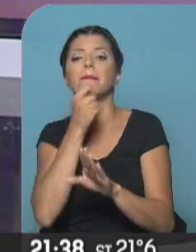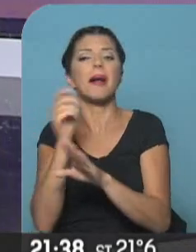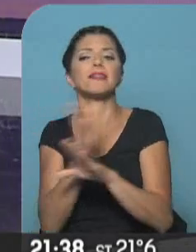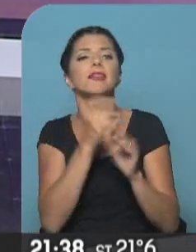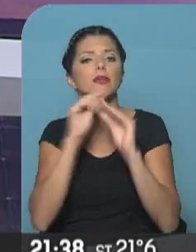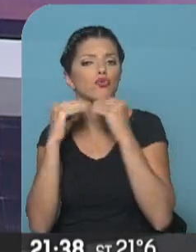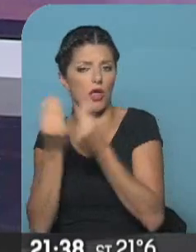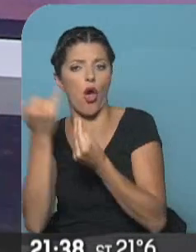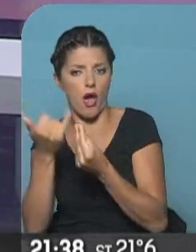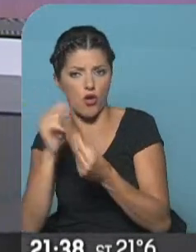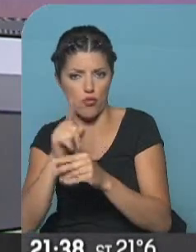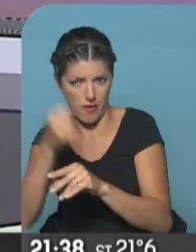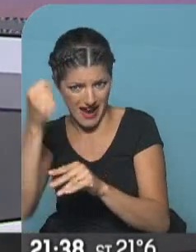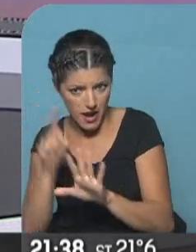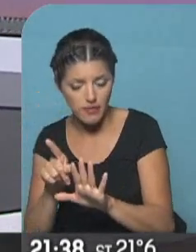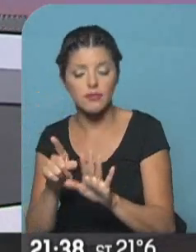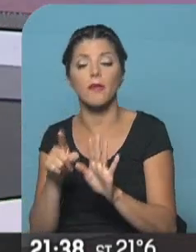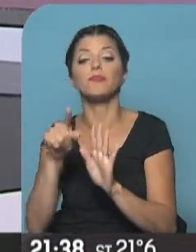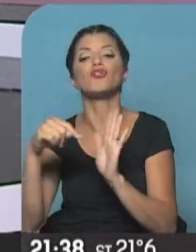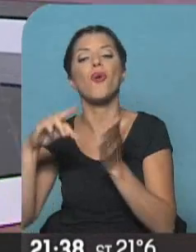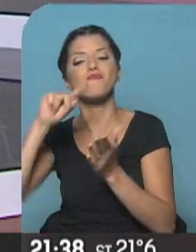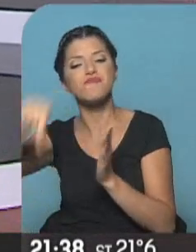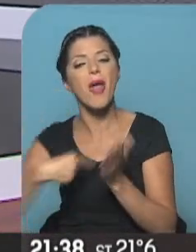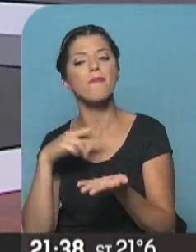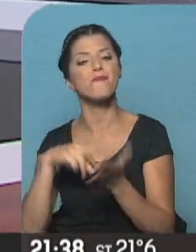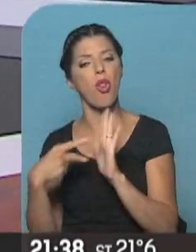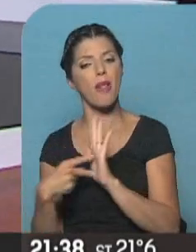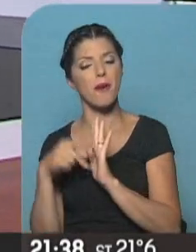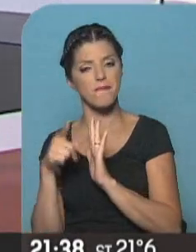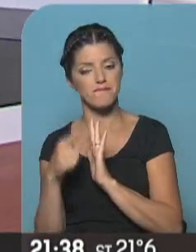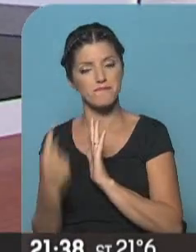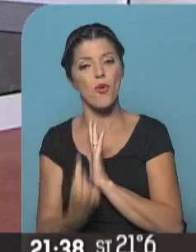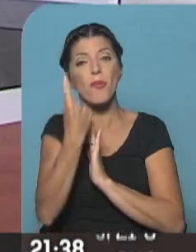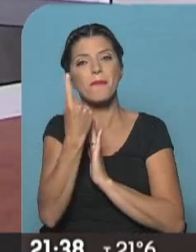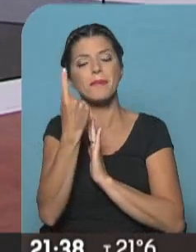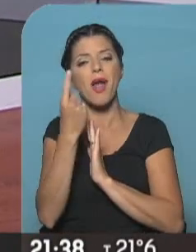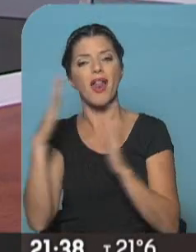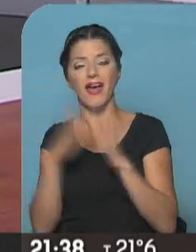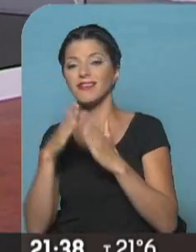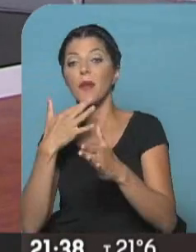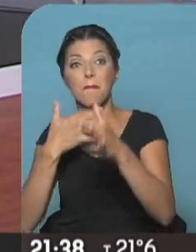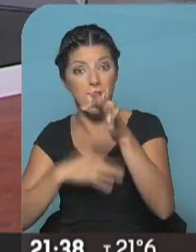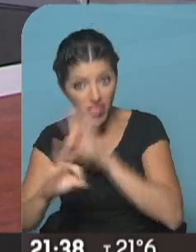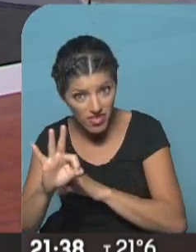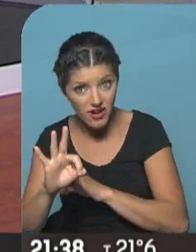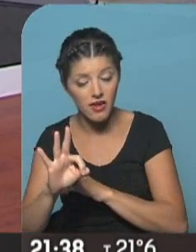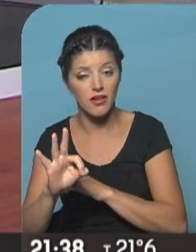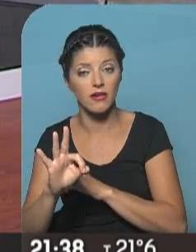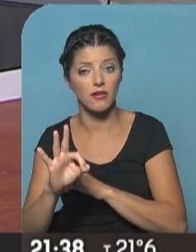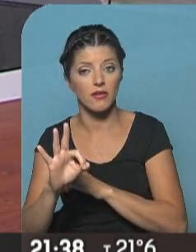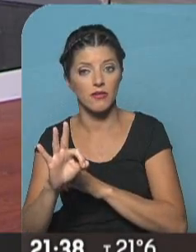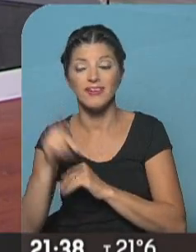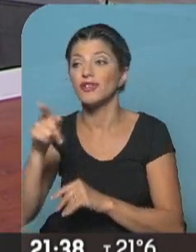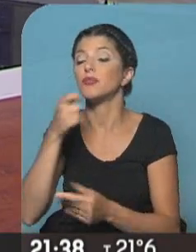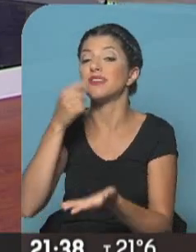y está afectando mucho a lo que es la primera vivienda, cuando se vende la primera vivienda, y en consecuencia quitar